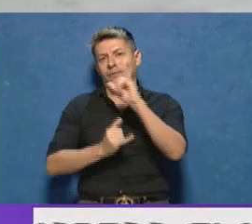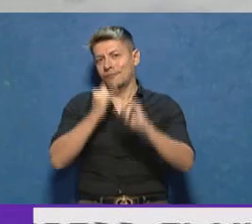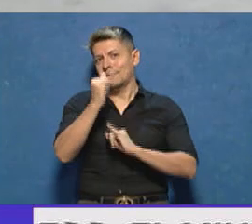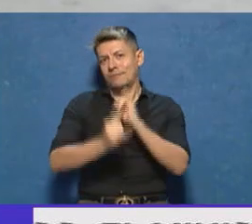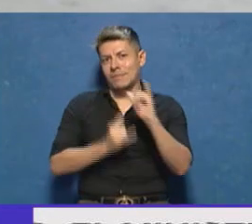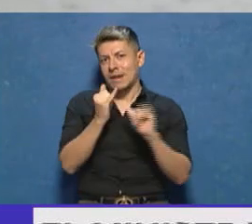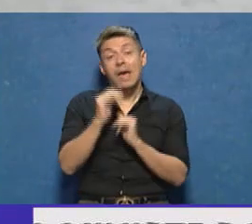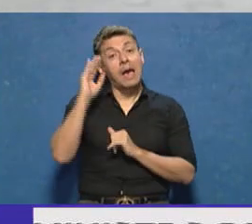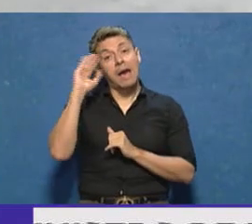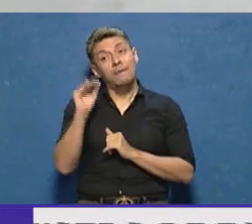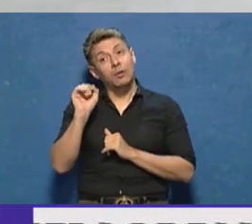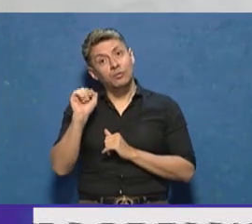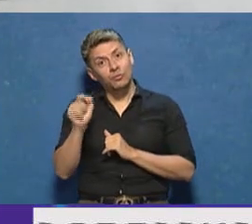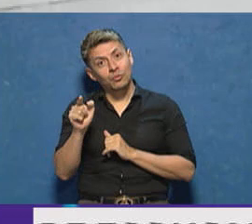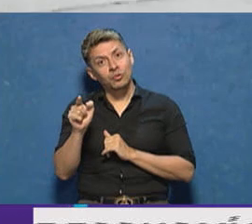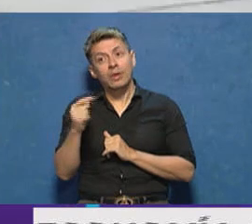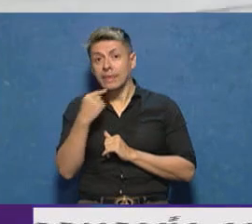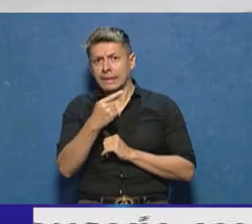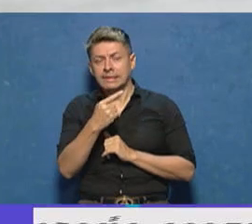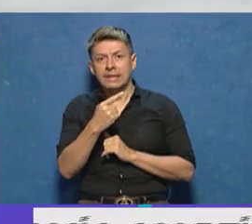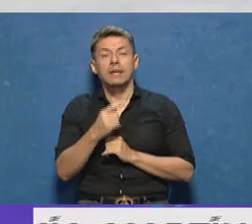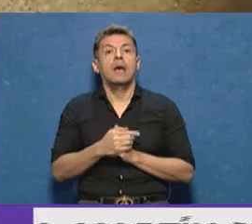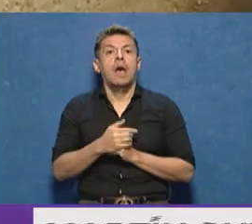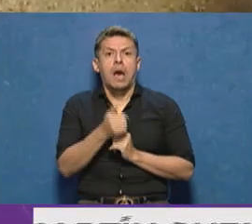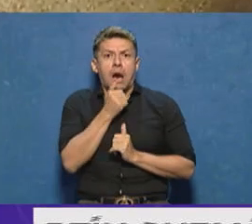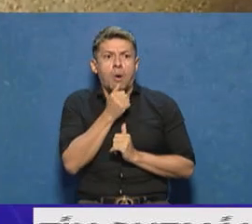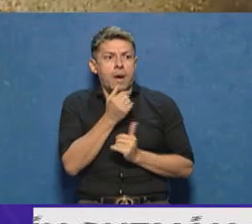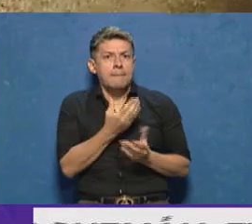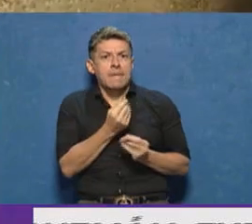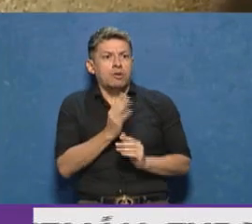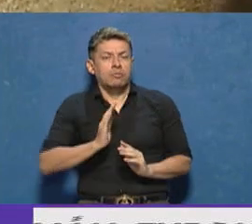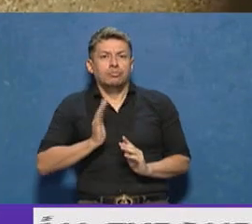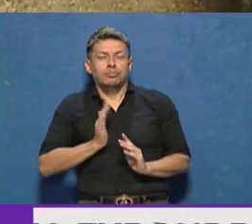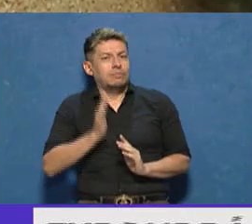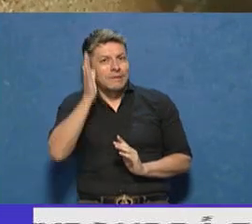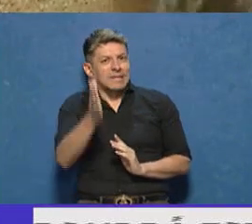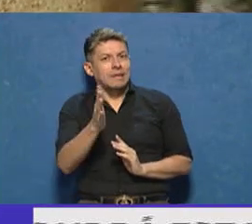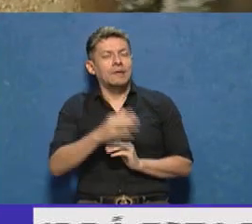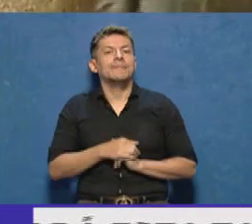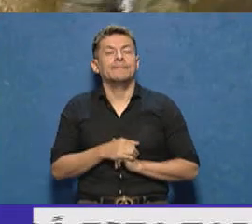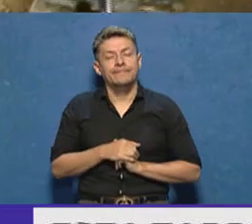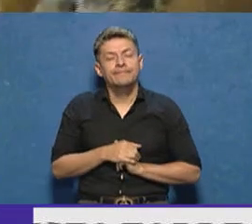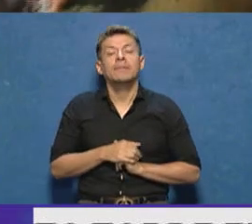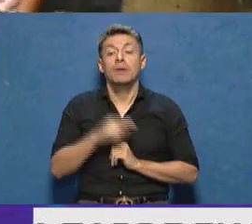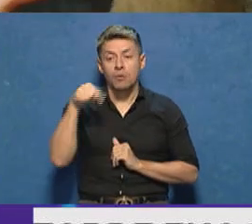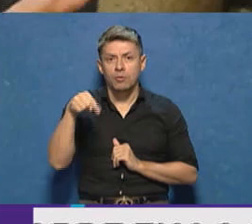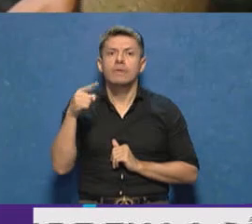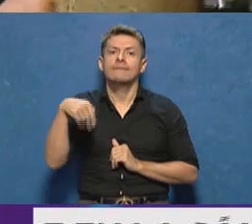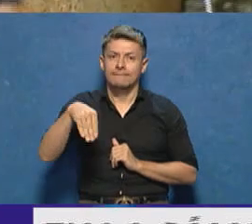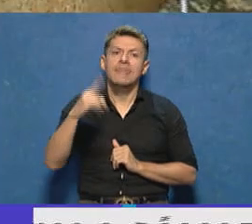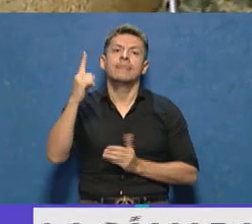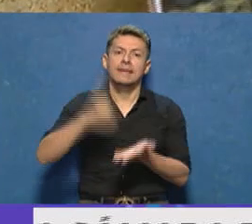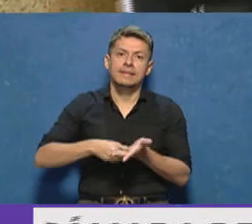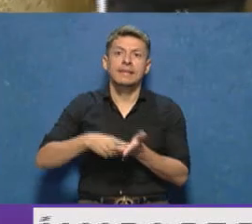según sus abogados, es fóbico al agua. Lo cierto es que en el día de hoy se va a determinar si será trasladado o no